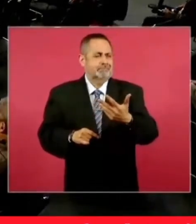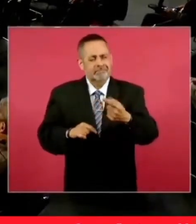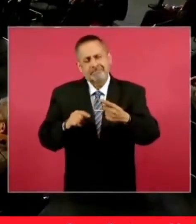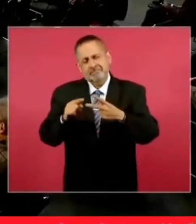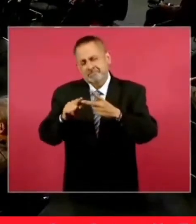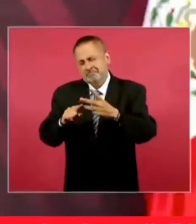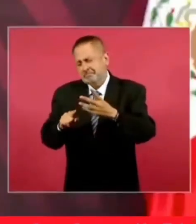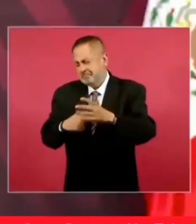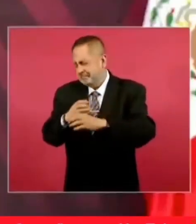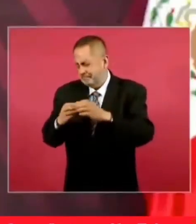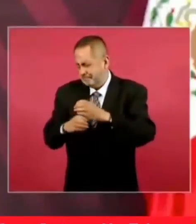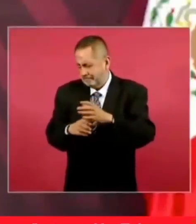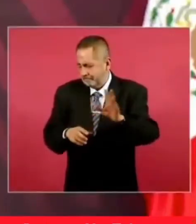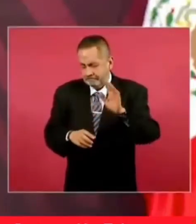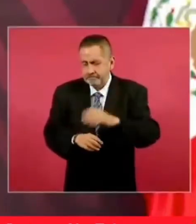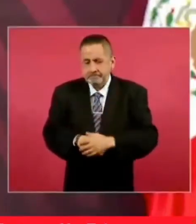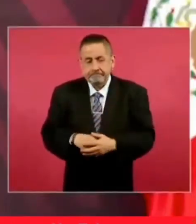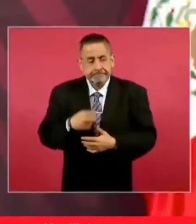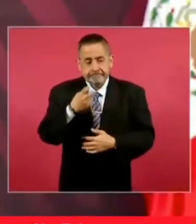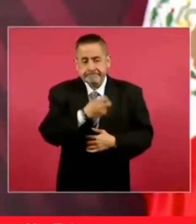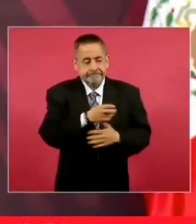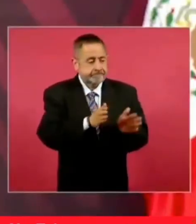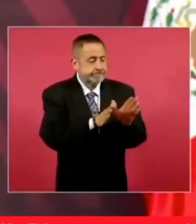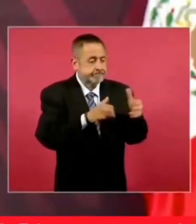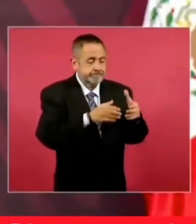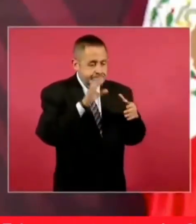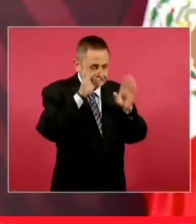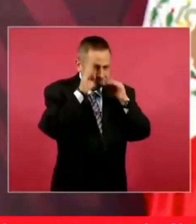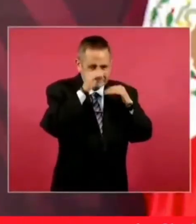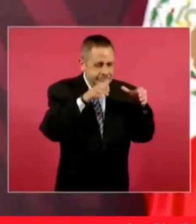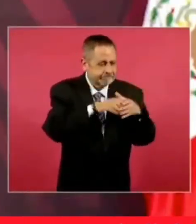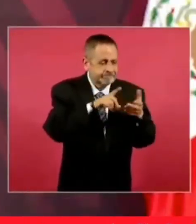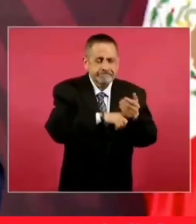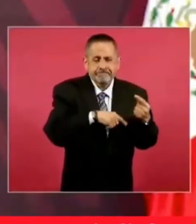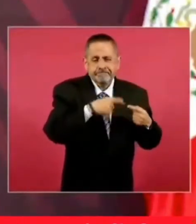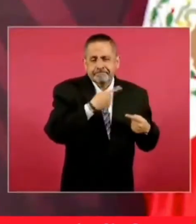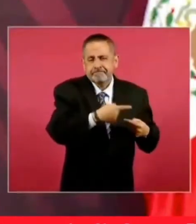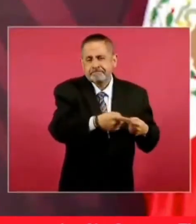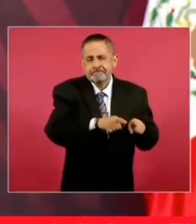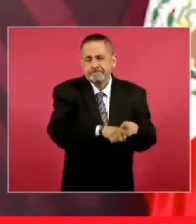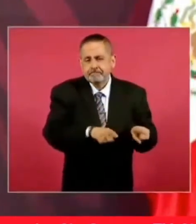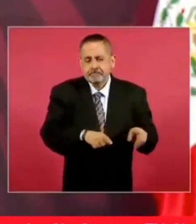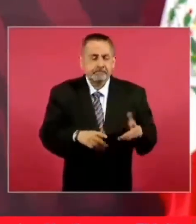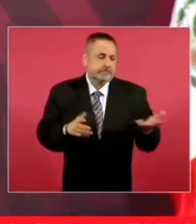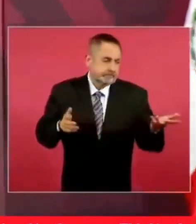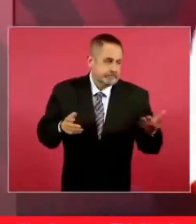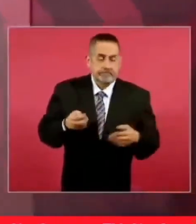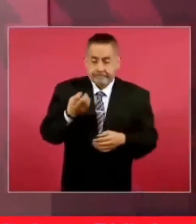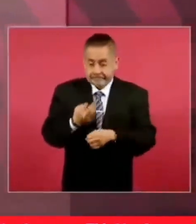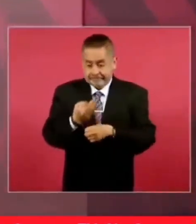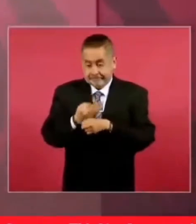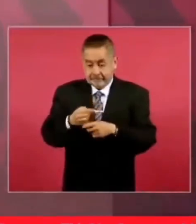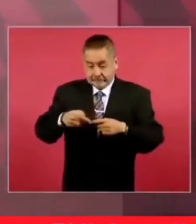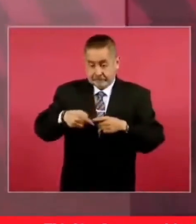Pero ese es el bloque conservador y es lo que están haciendo. Entonces, en estos días,